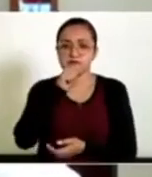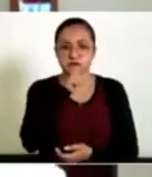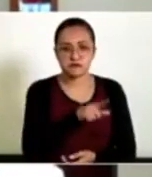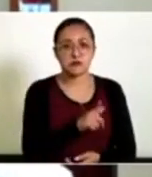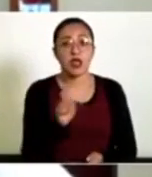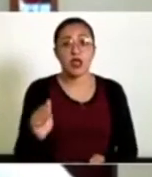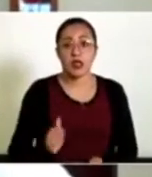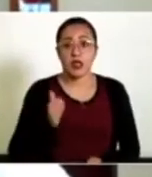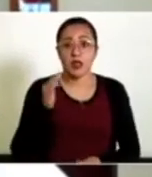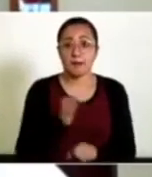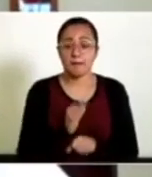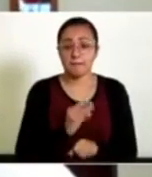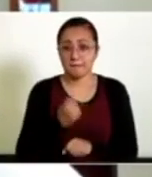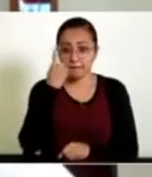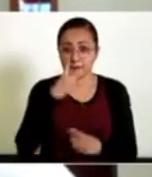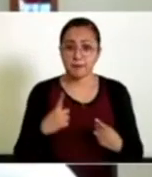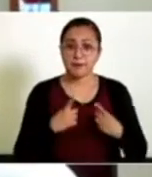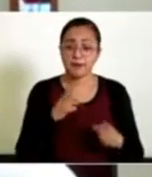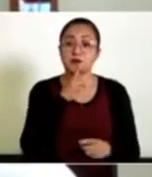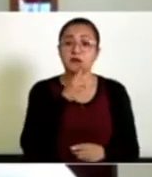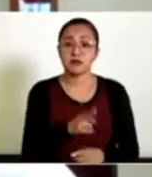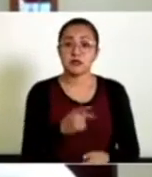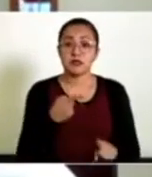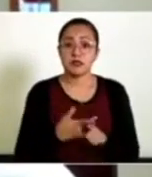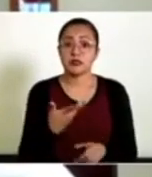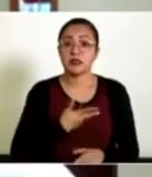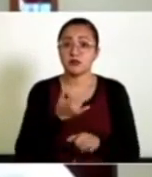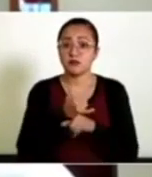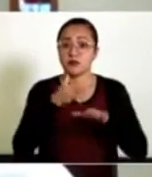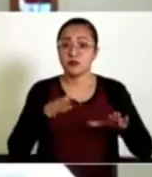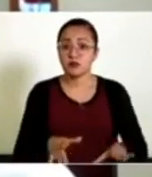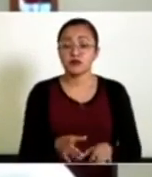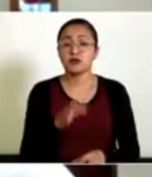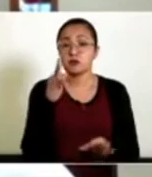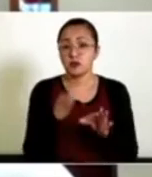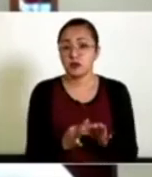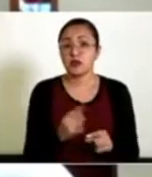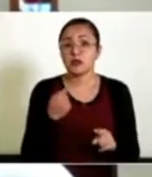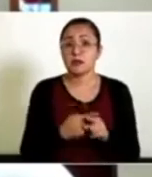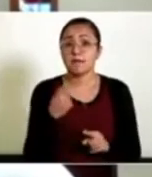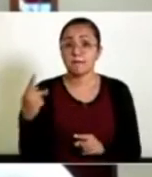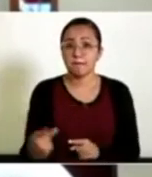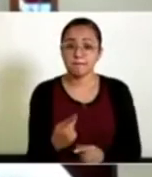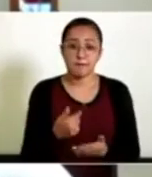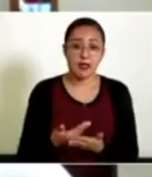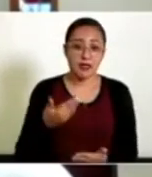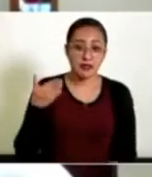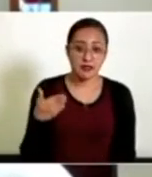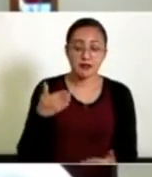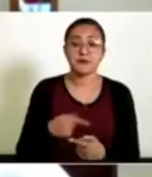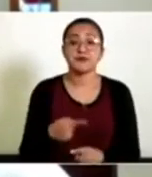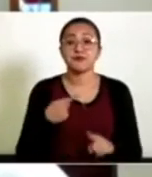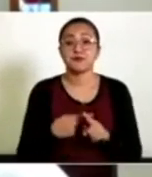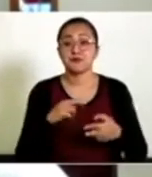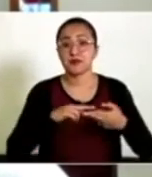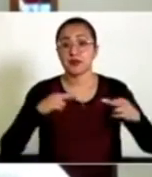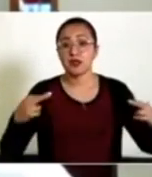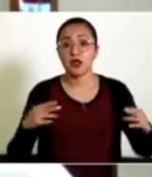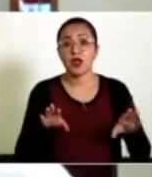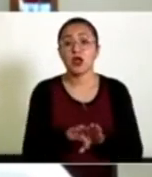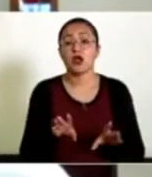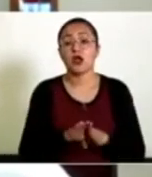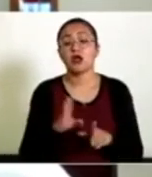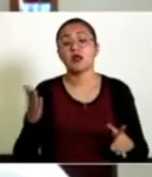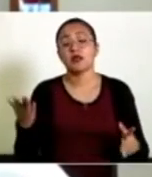Y aprovecho para dar respuesta, ya tengo la información puntual de la pregunta anterior relacionada al